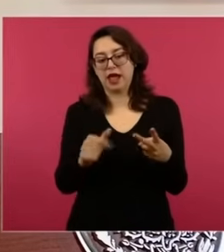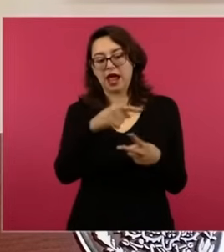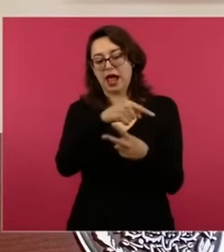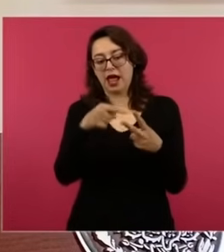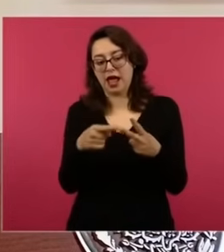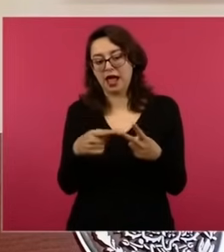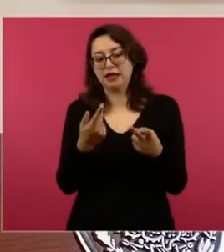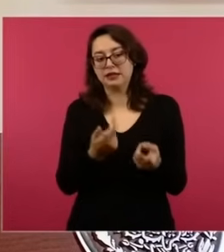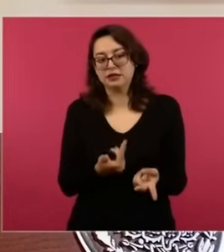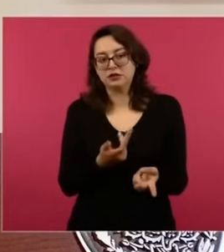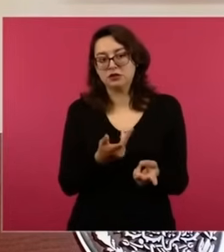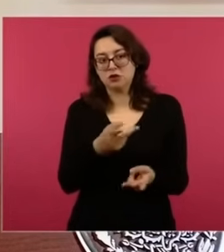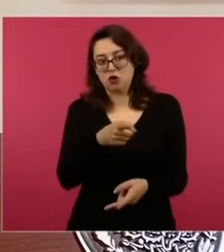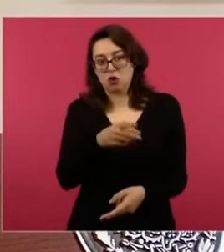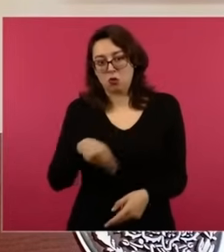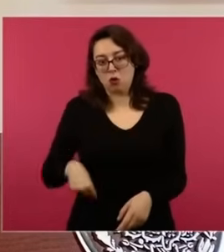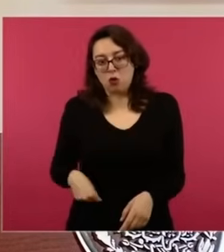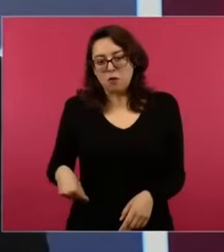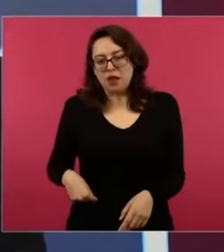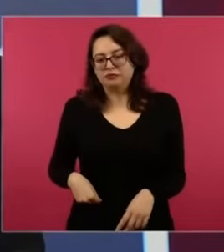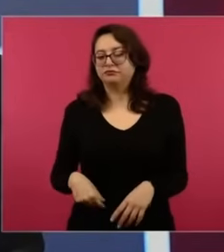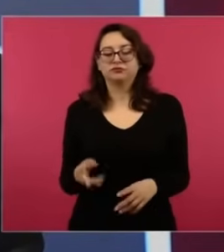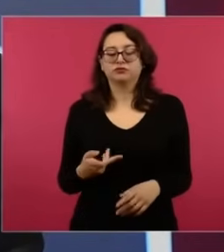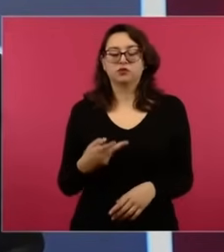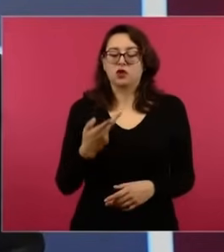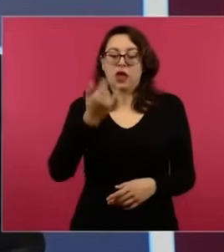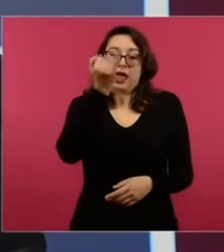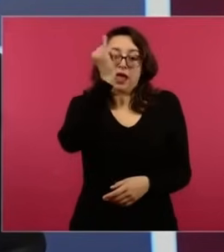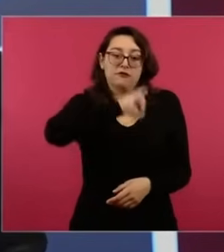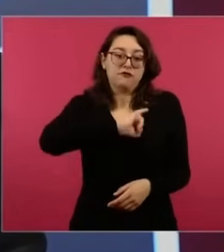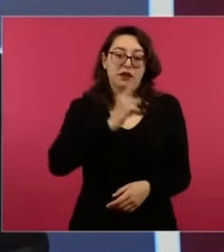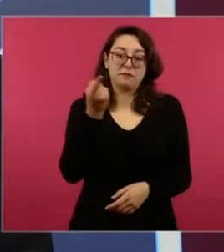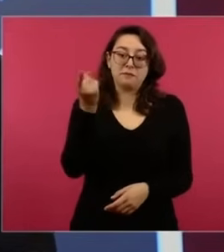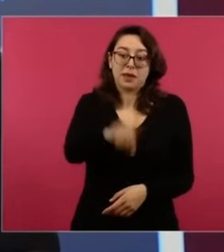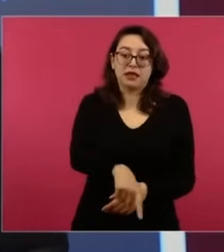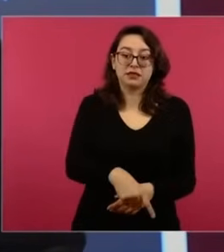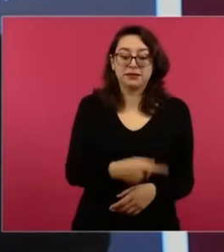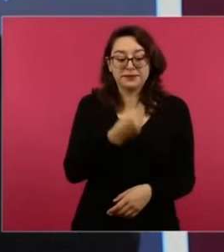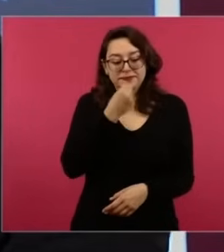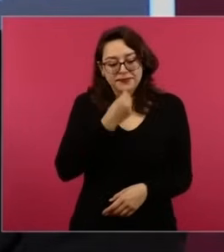es arriba. Nada más